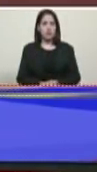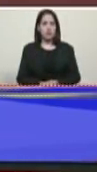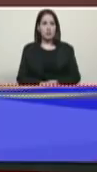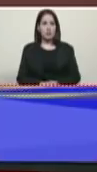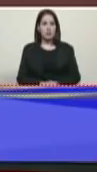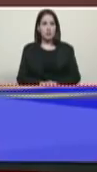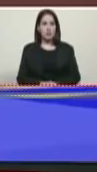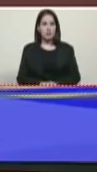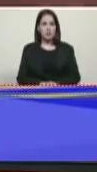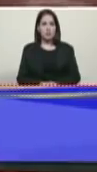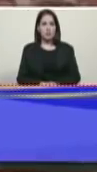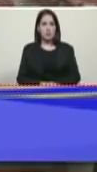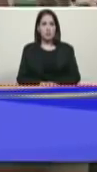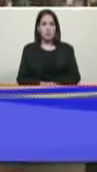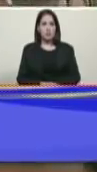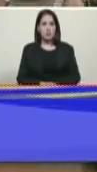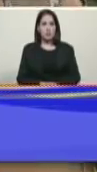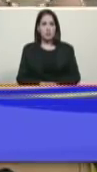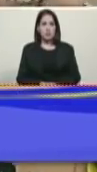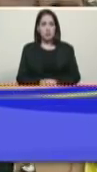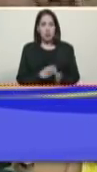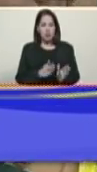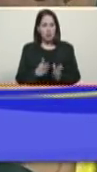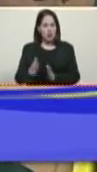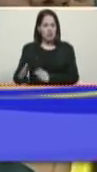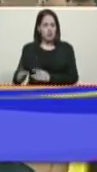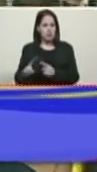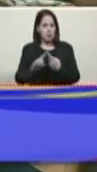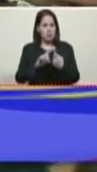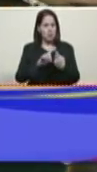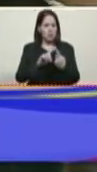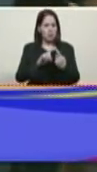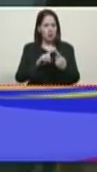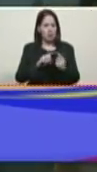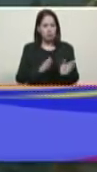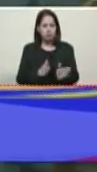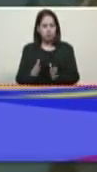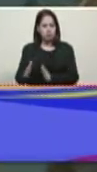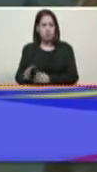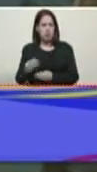primera fase de planificación de organización